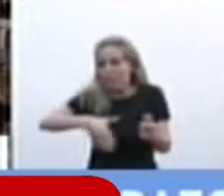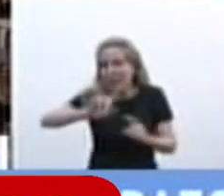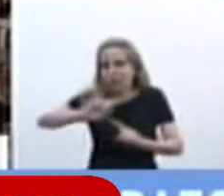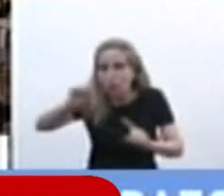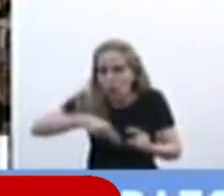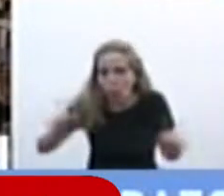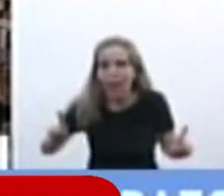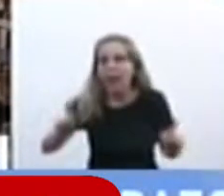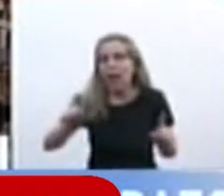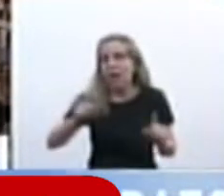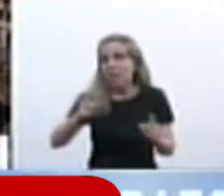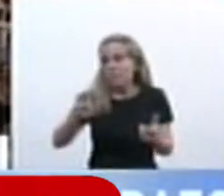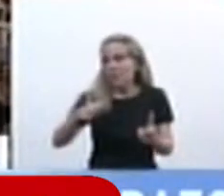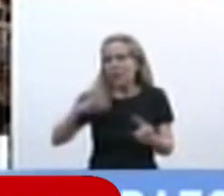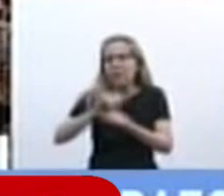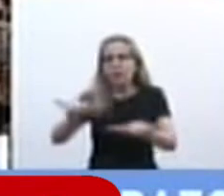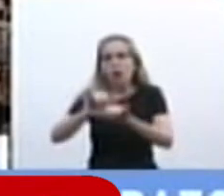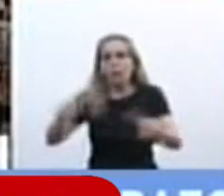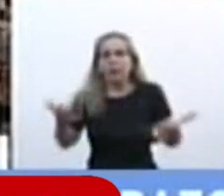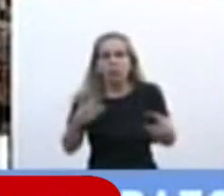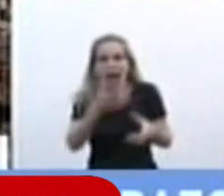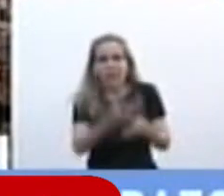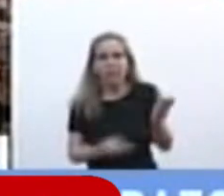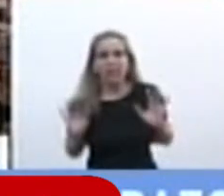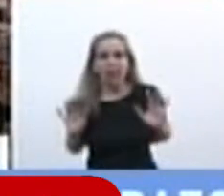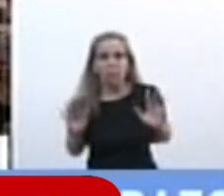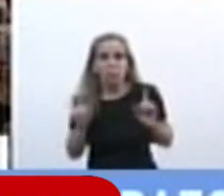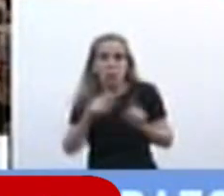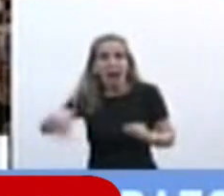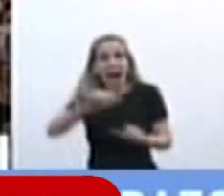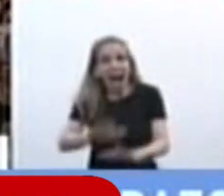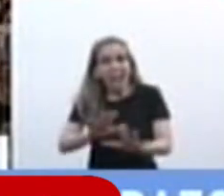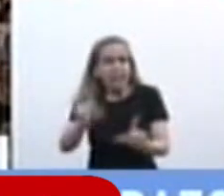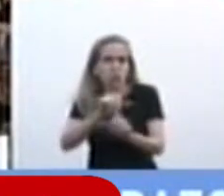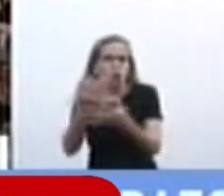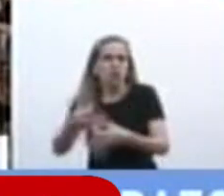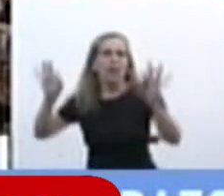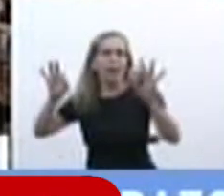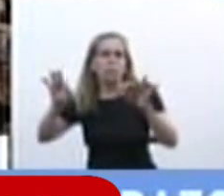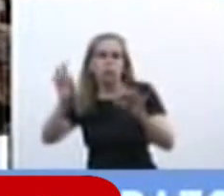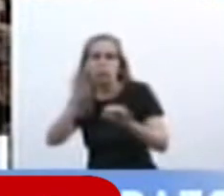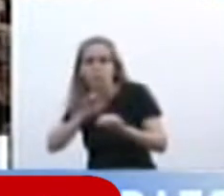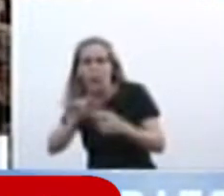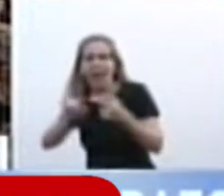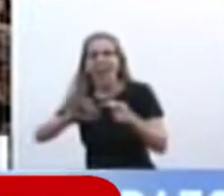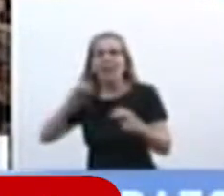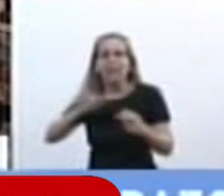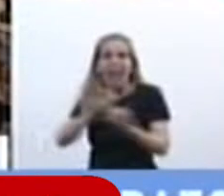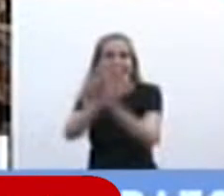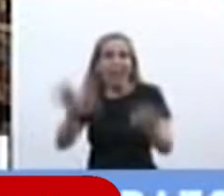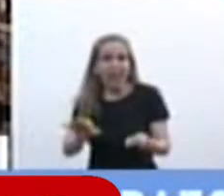fallado porque no logramos salvar la vida de ninguna mujer y no logramos salvar ninguna